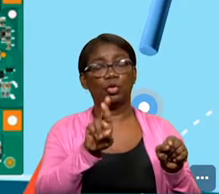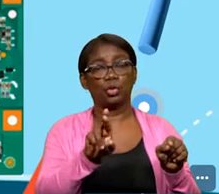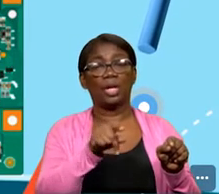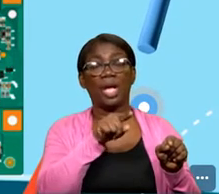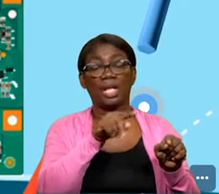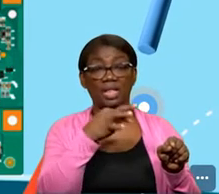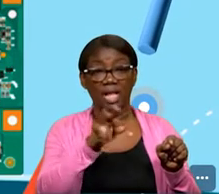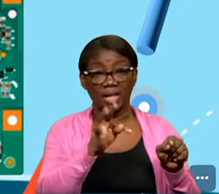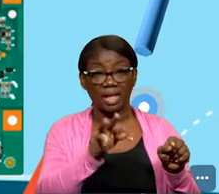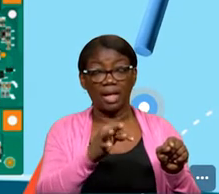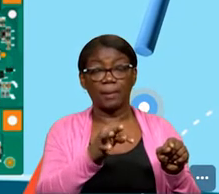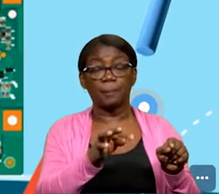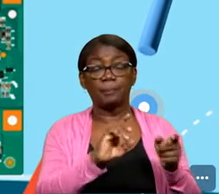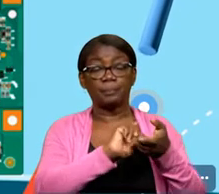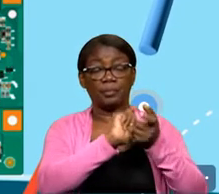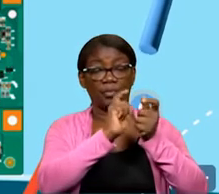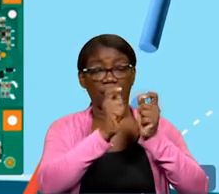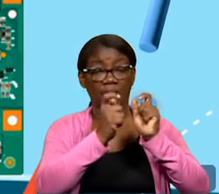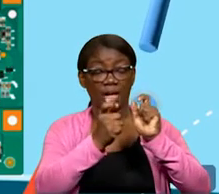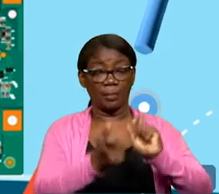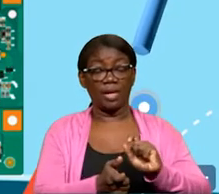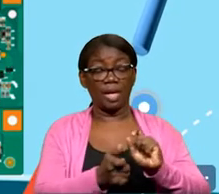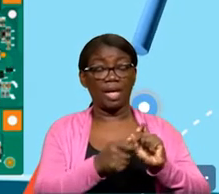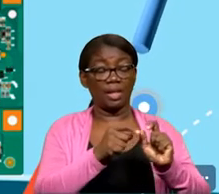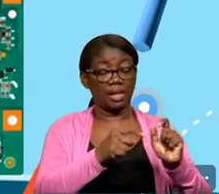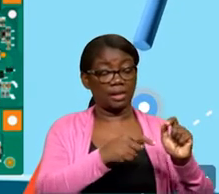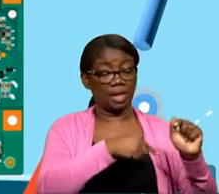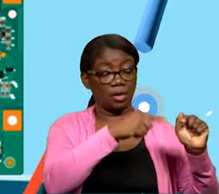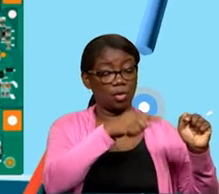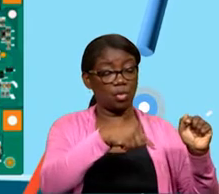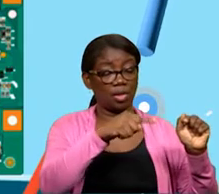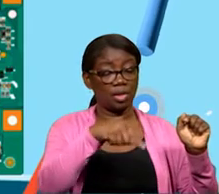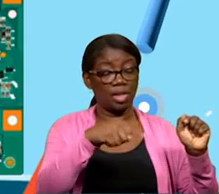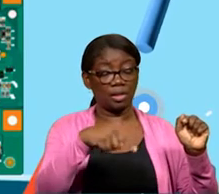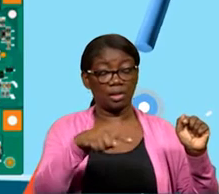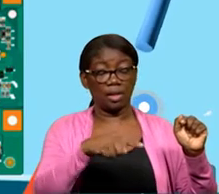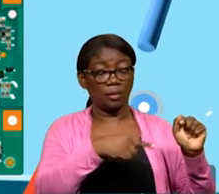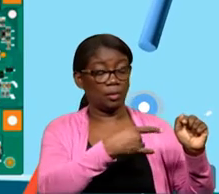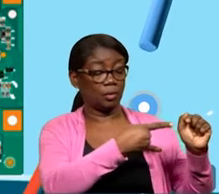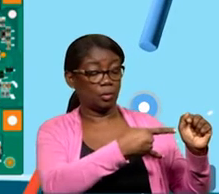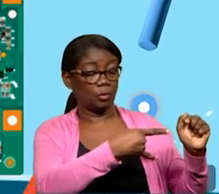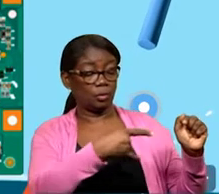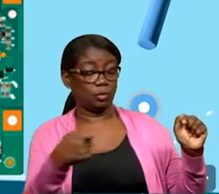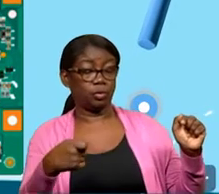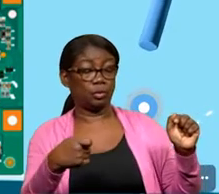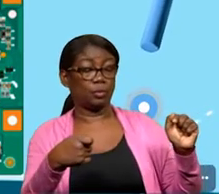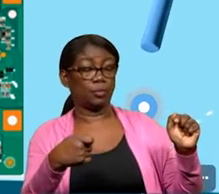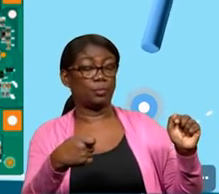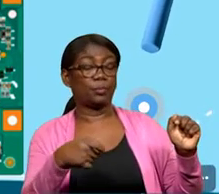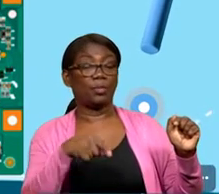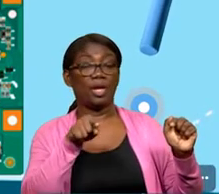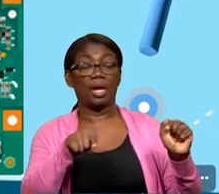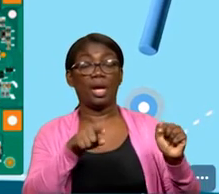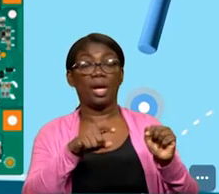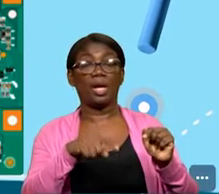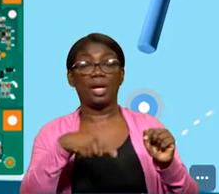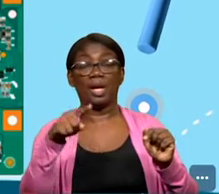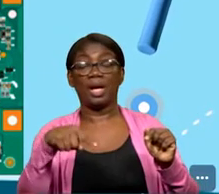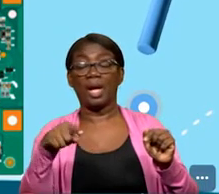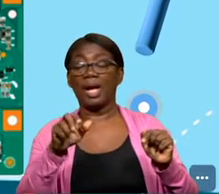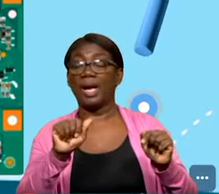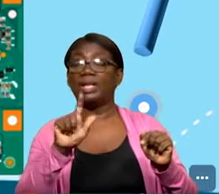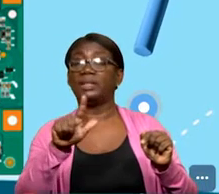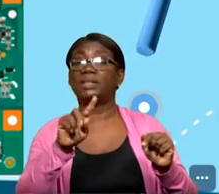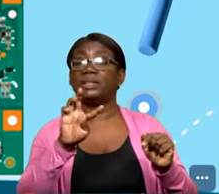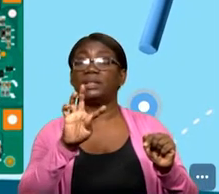tarea de transformar esa corriente directa recibida por la fuente de alimentación a corriente alterna